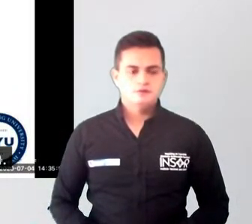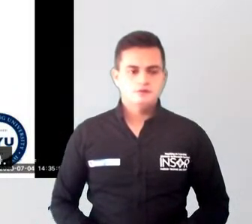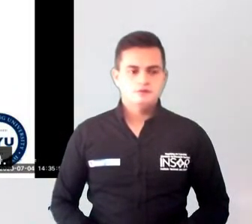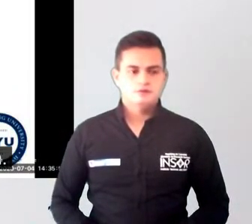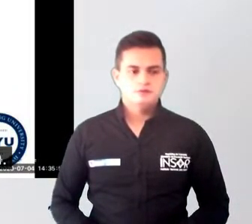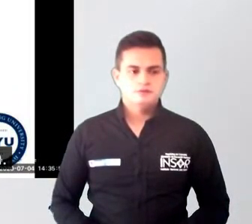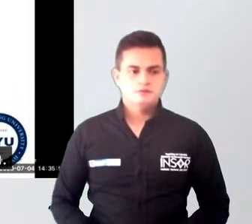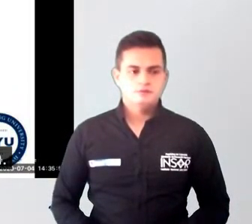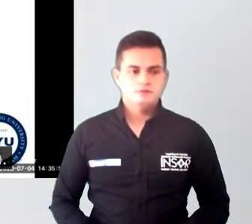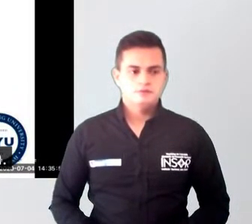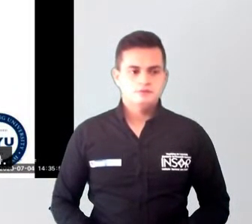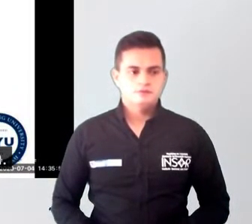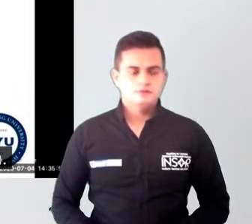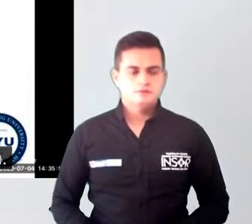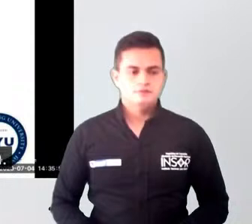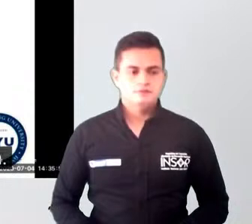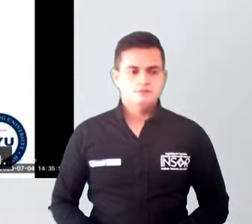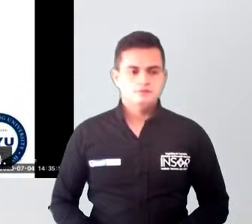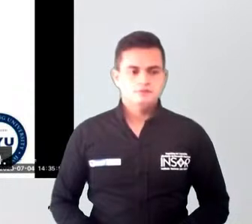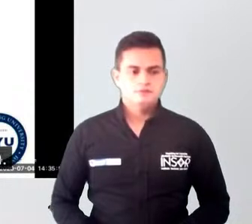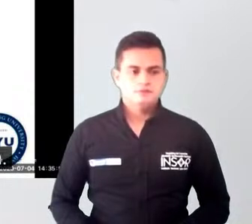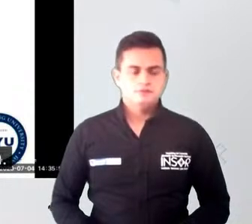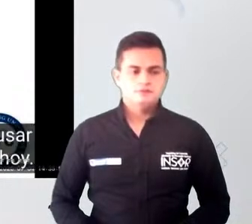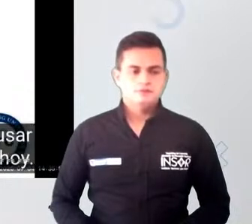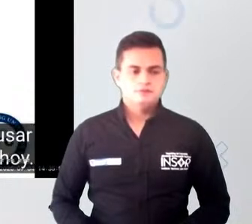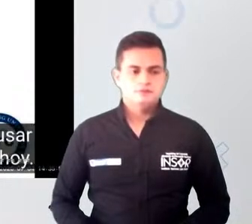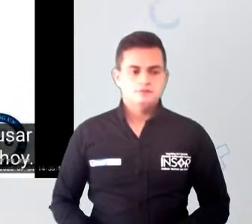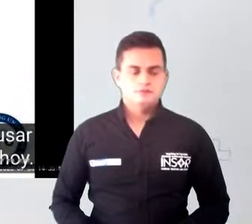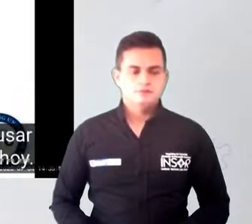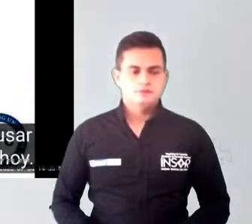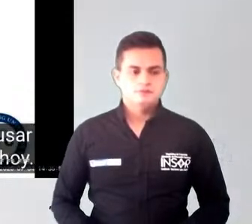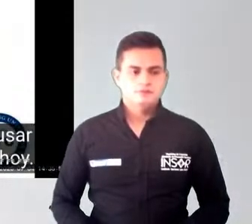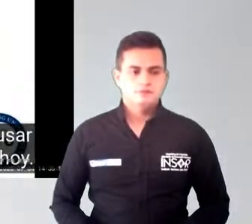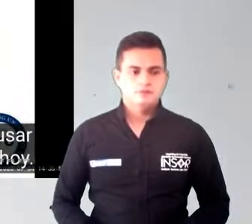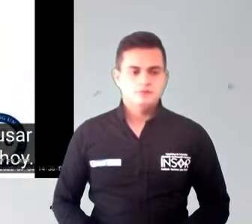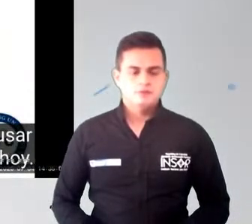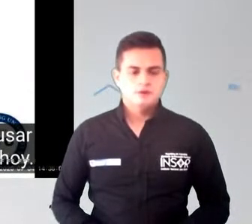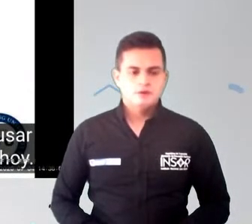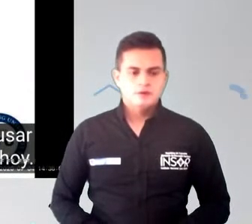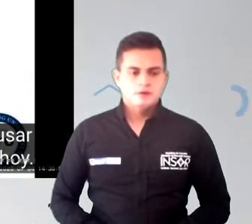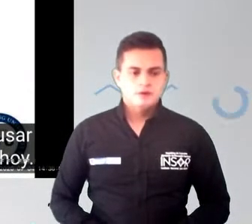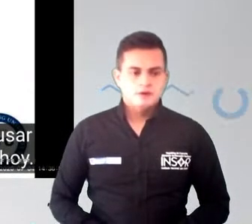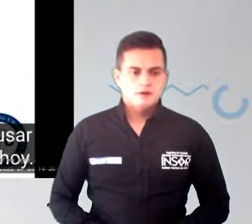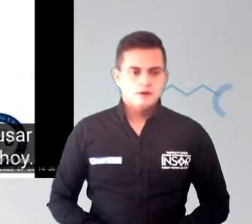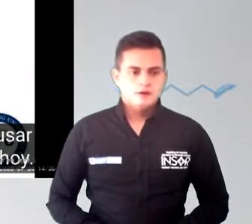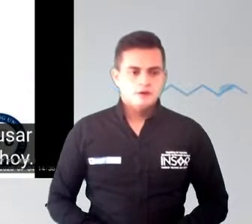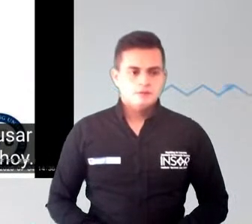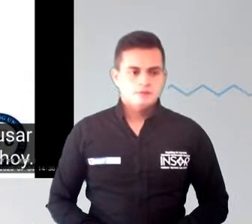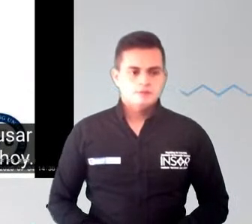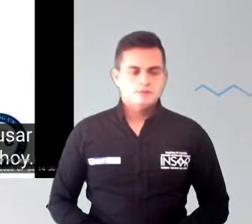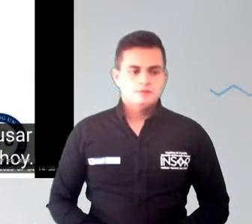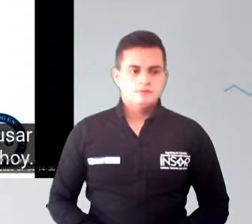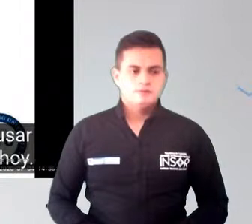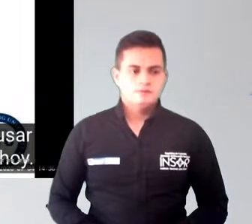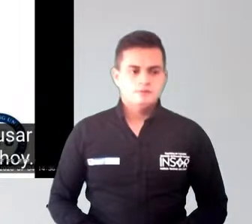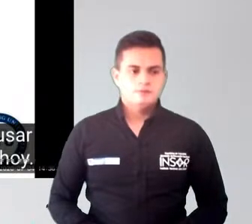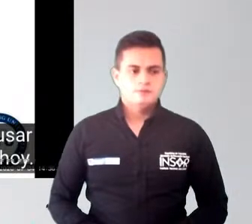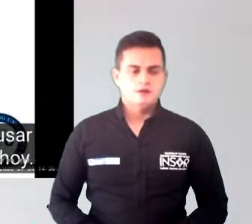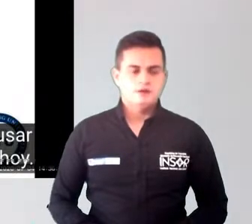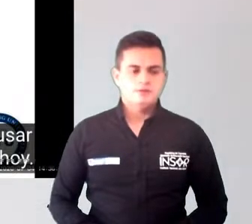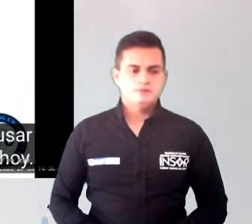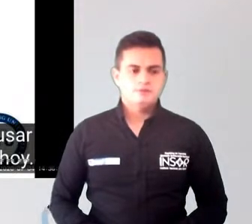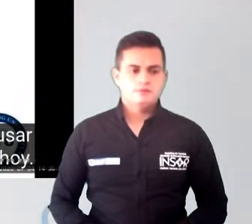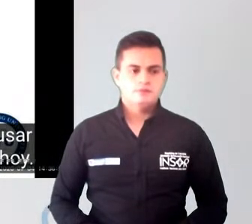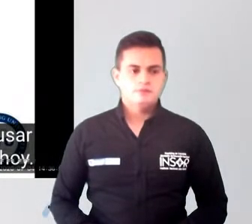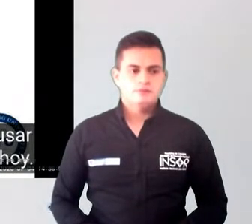Voy a pedirles que se presione pausa ahora por un minuto mientras lo hacen. Es importante que sepan cómo usar estas